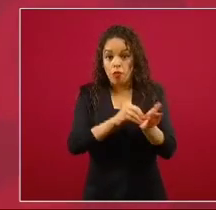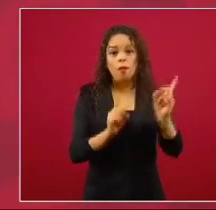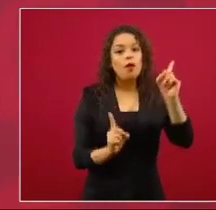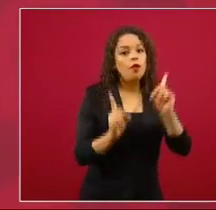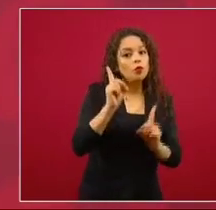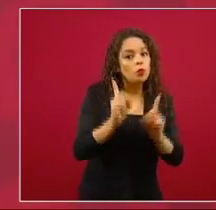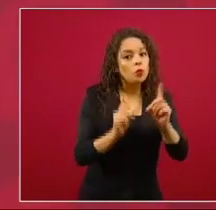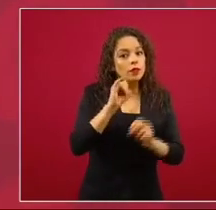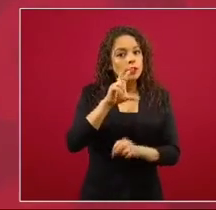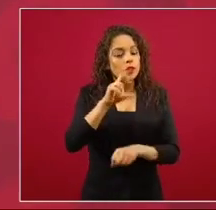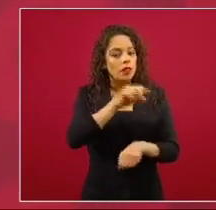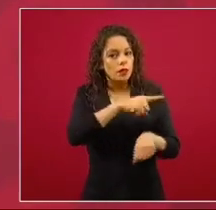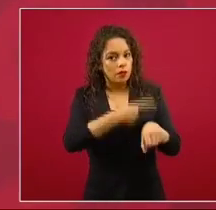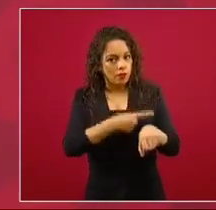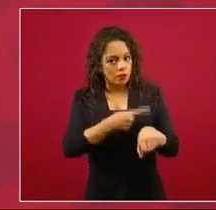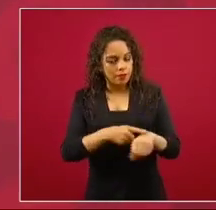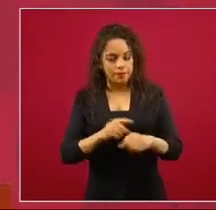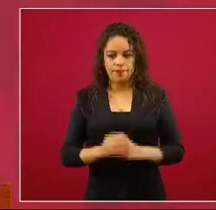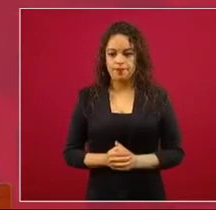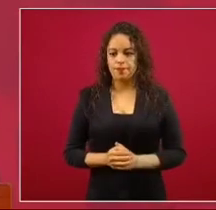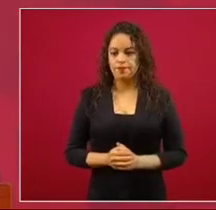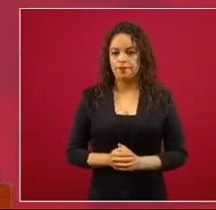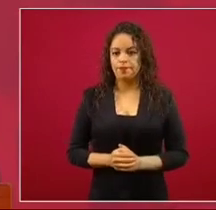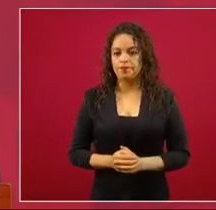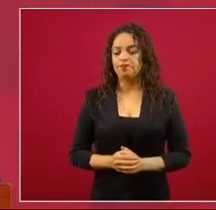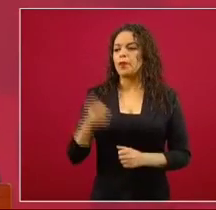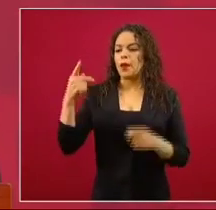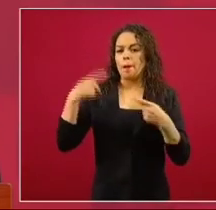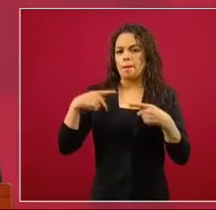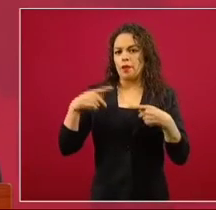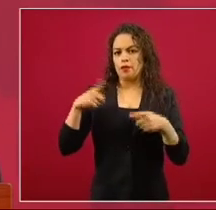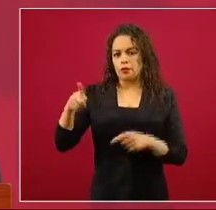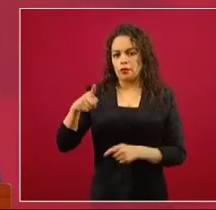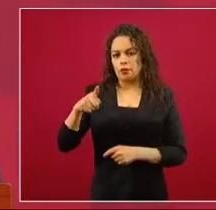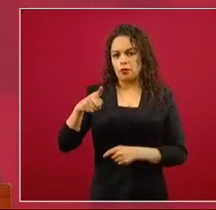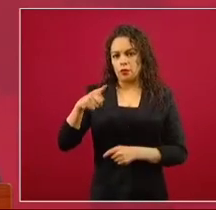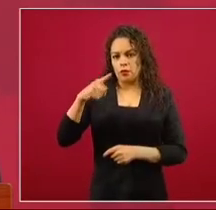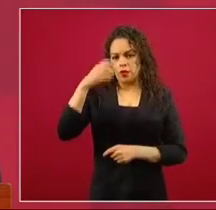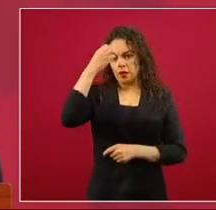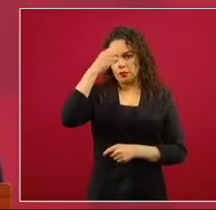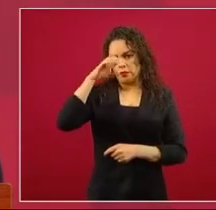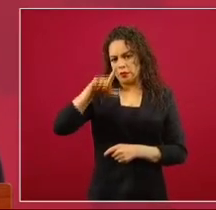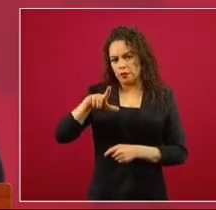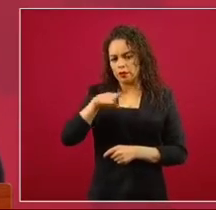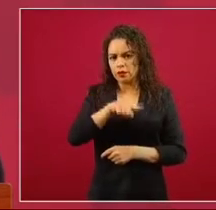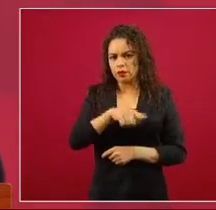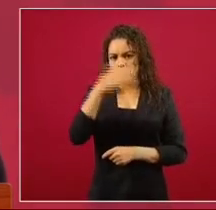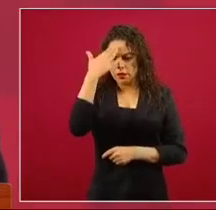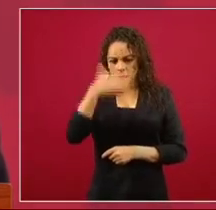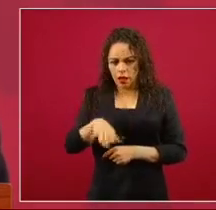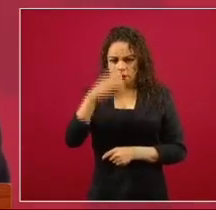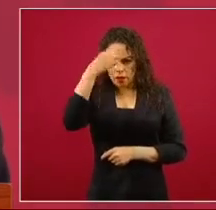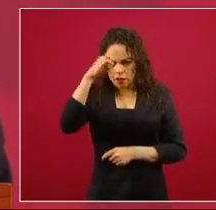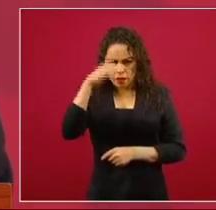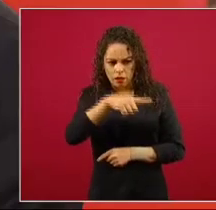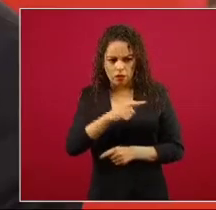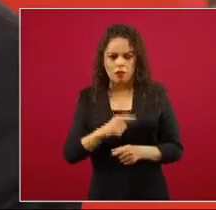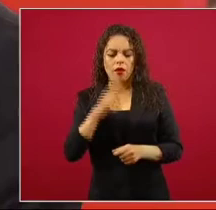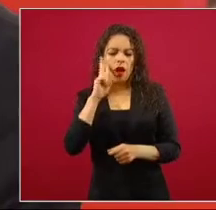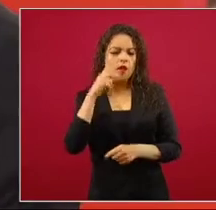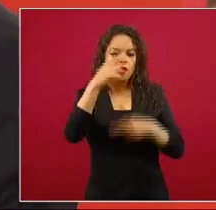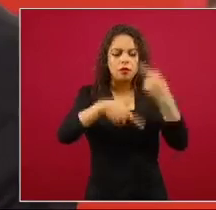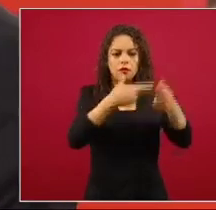se manifiesta o se presenta a una unidad de salud o se documenta que es un caso